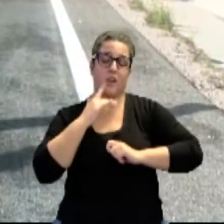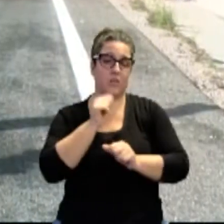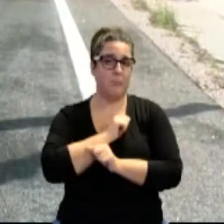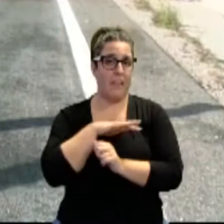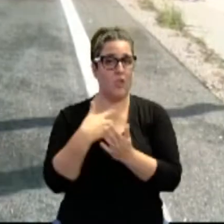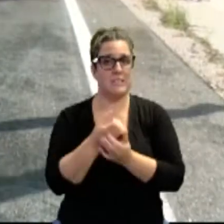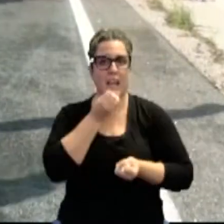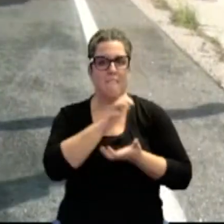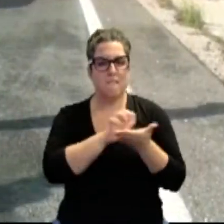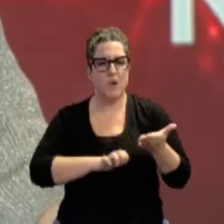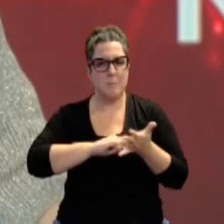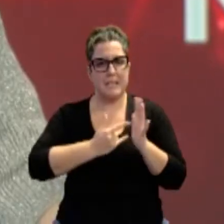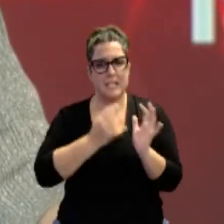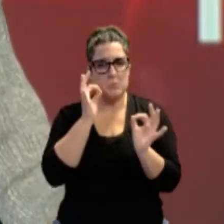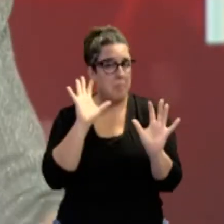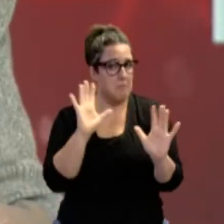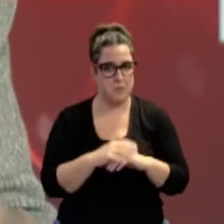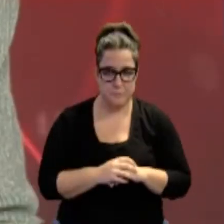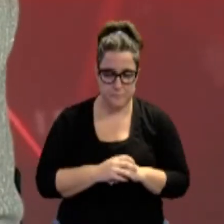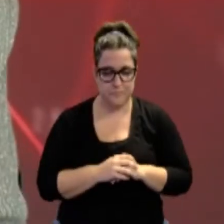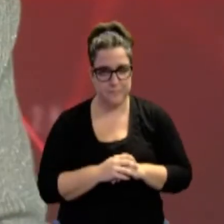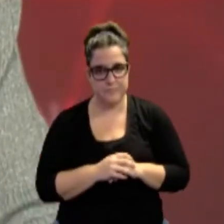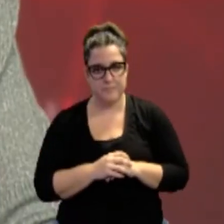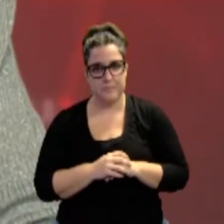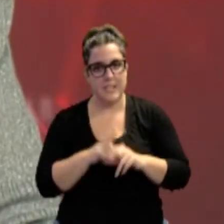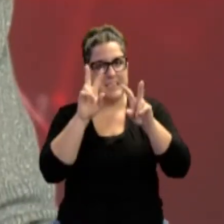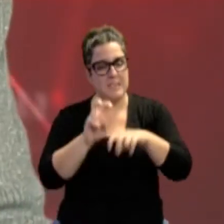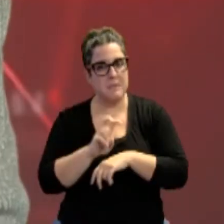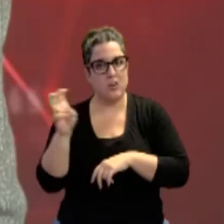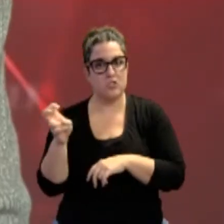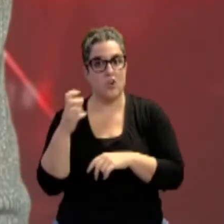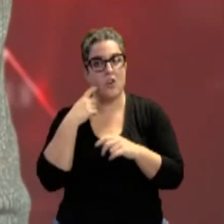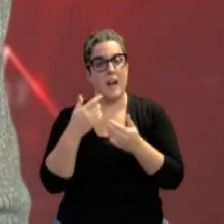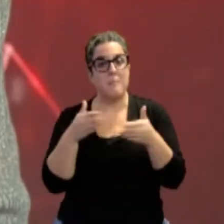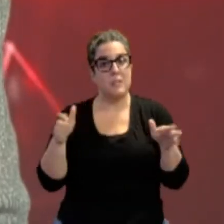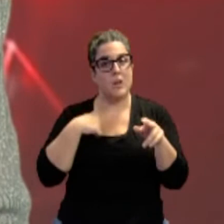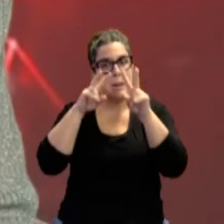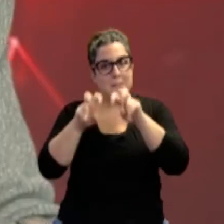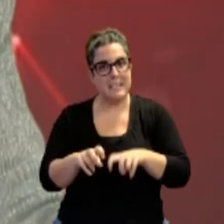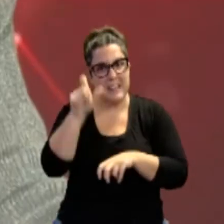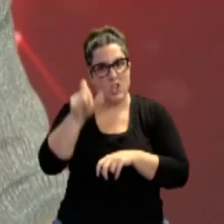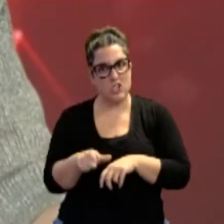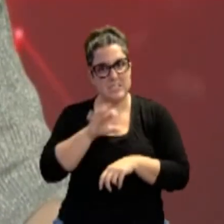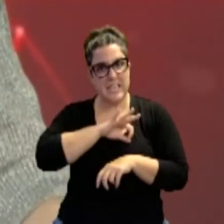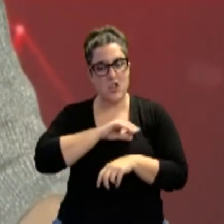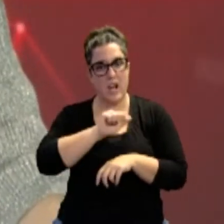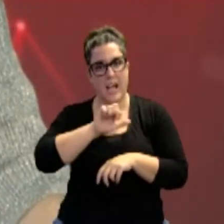informe técnico concreto. Bueno, y sobre otro asunto, la apertura de investigación del Tribunal Supremo a Manu Ayerdi por supuesta malversación y prevaricación